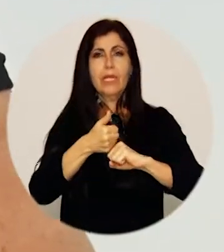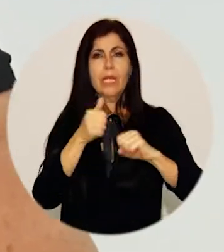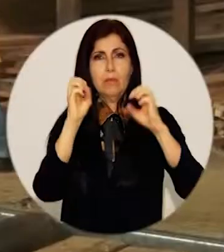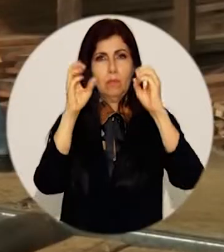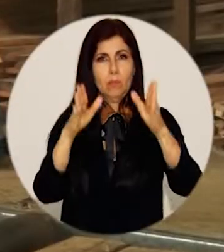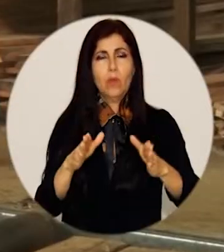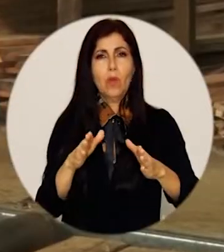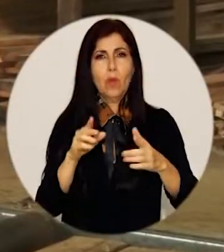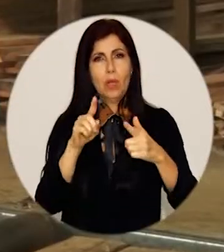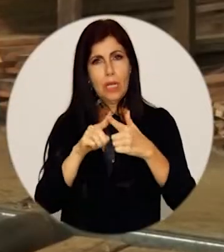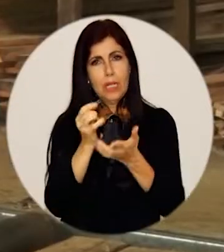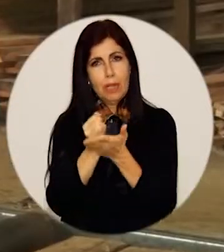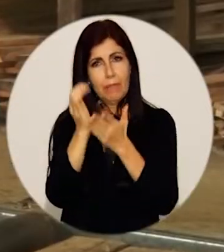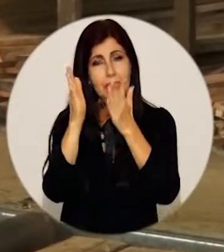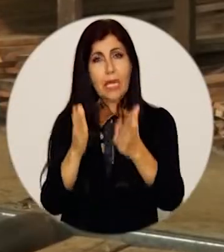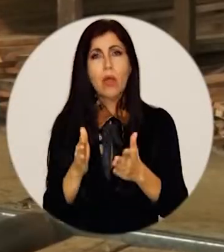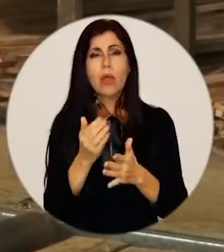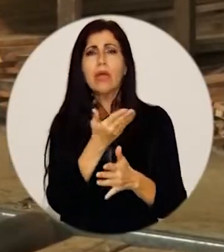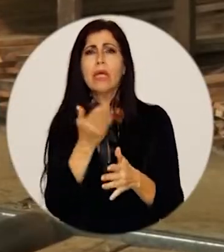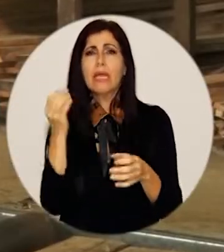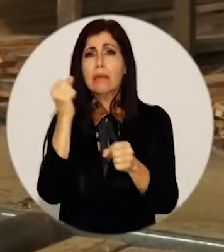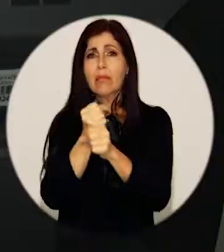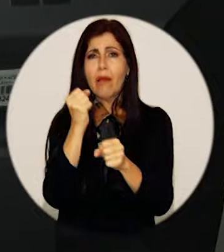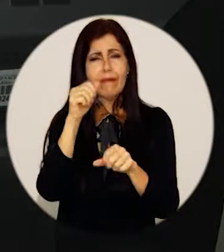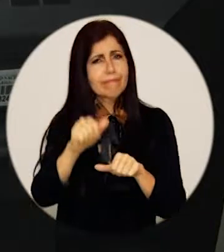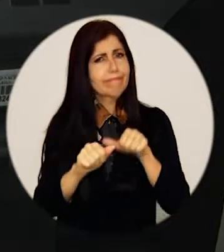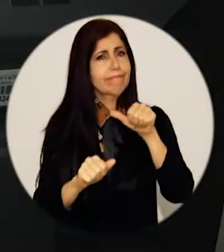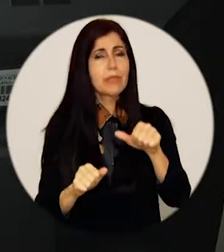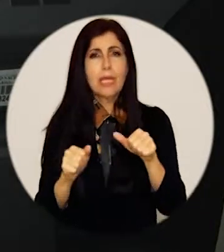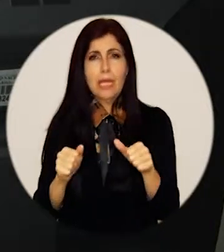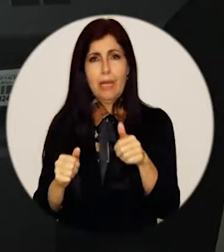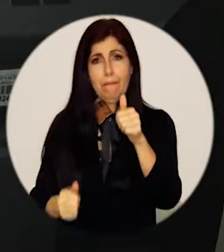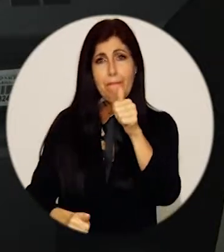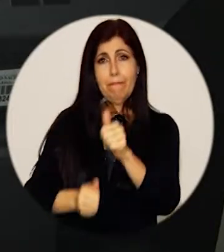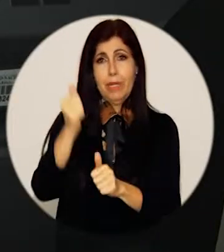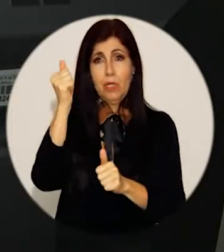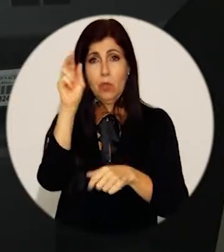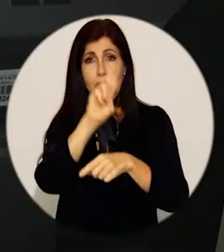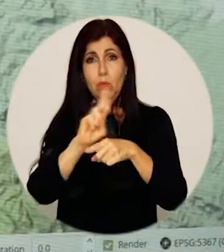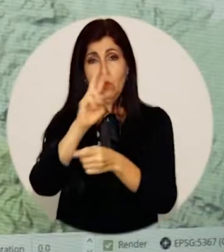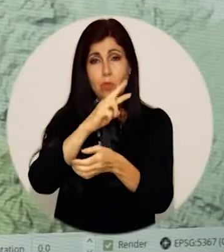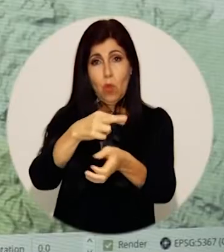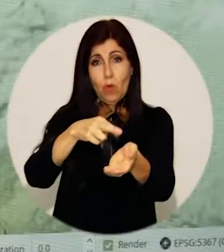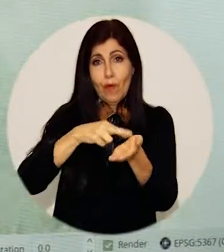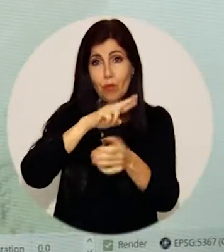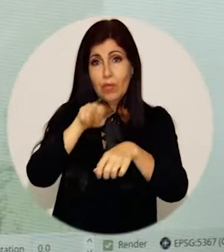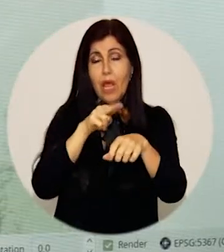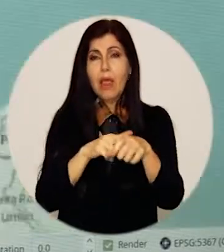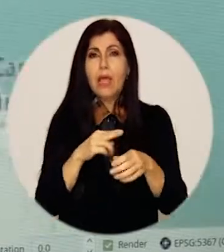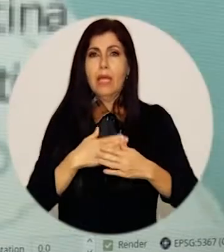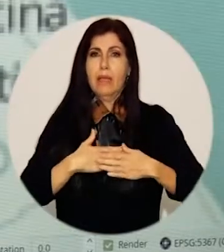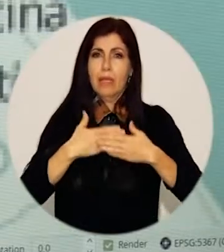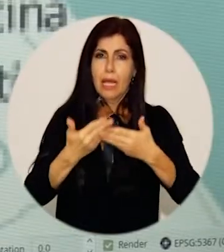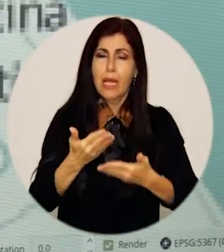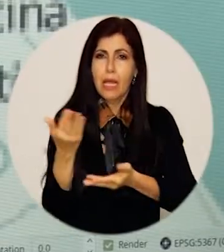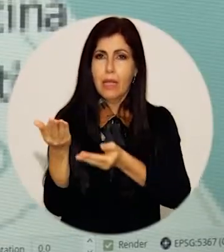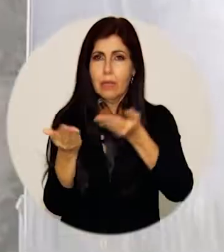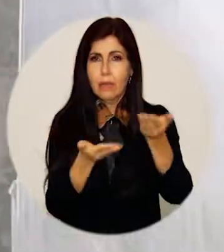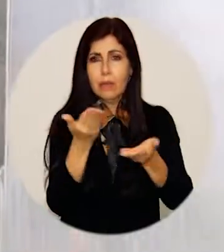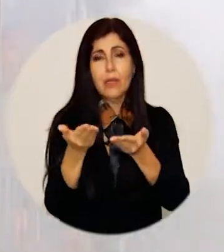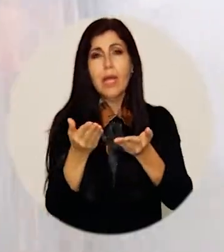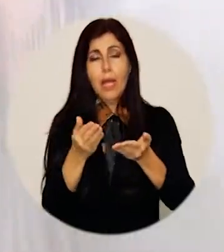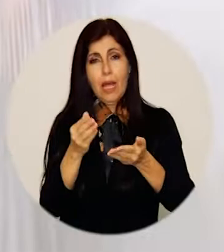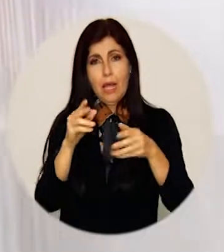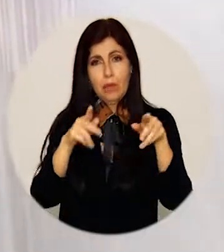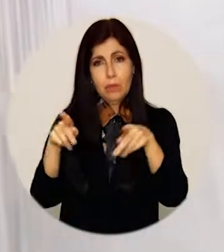de académicos e investigadores que trabajan con empeño en maximizar los recursos y brindar su aporte a los